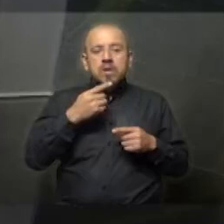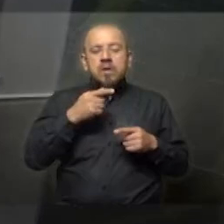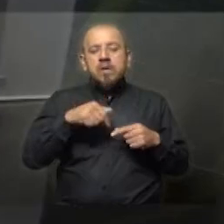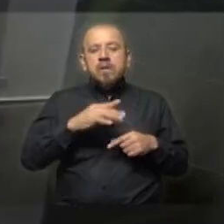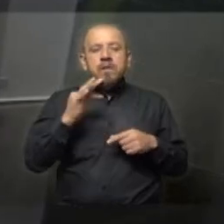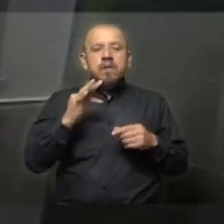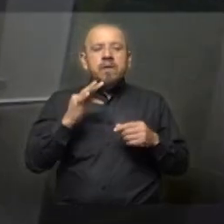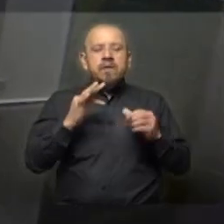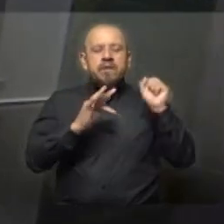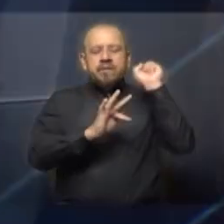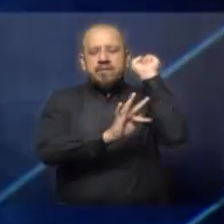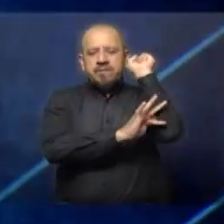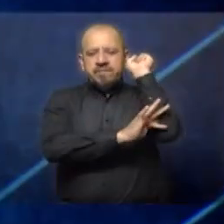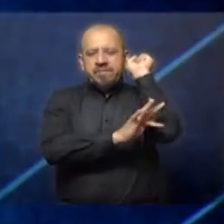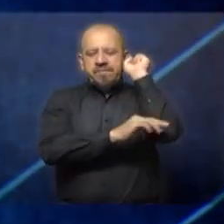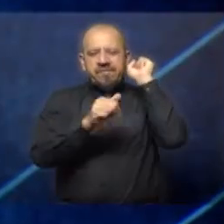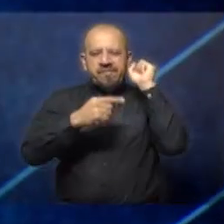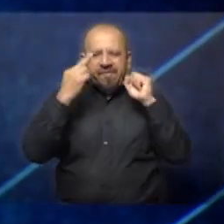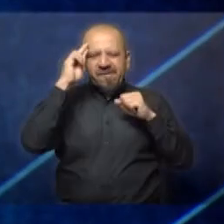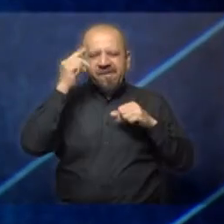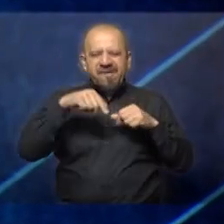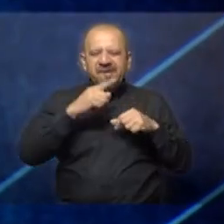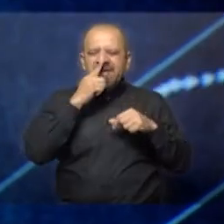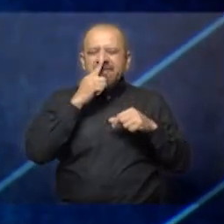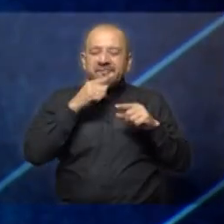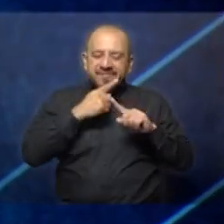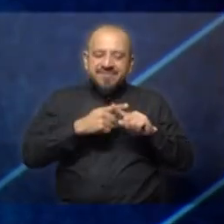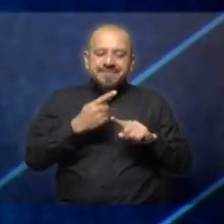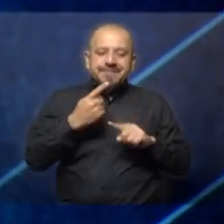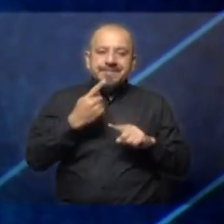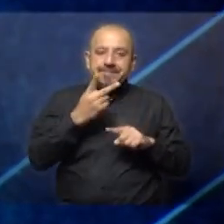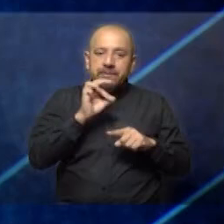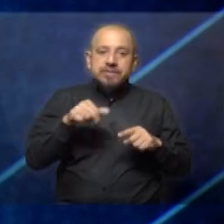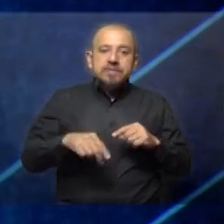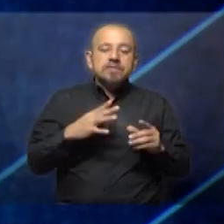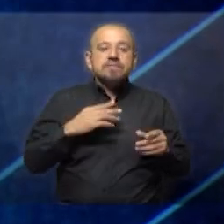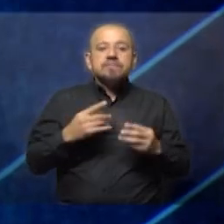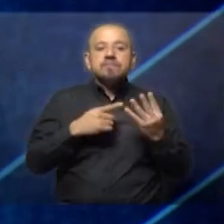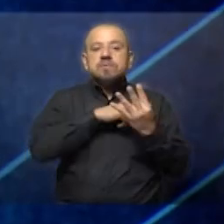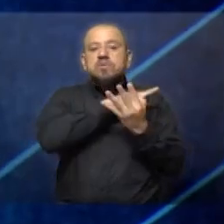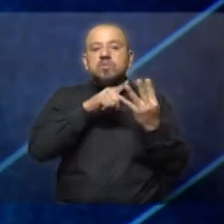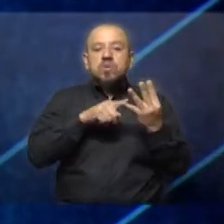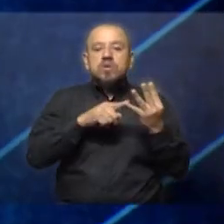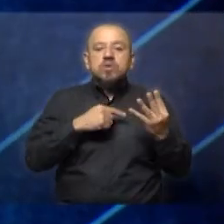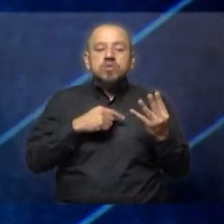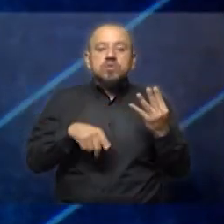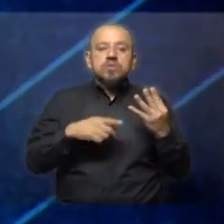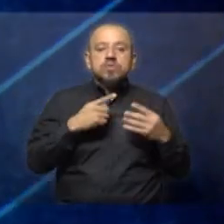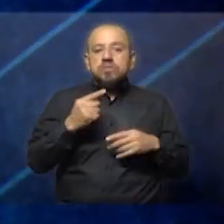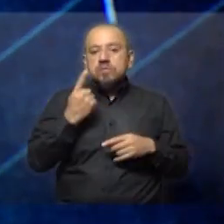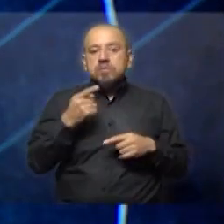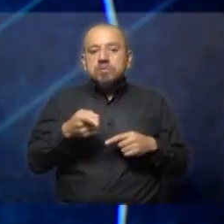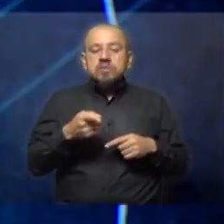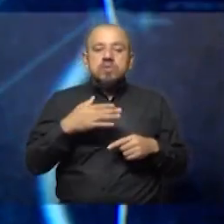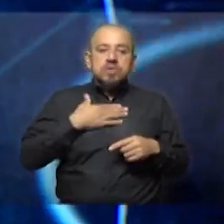en el Uruguay del 900 implicaba básicamente estar a favor de cuatro grandes nudos conceptuales no primero